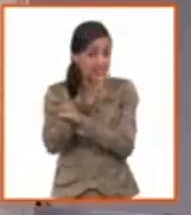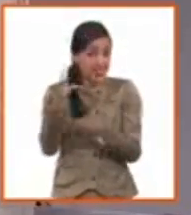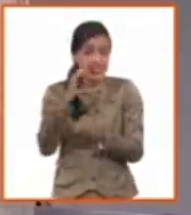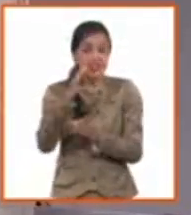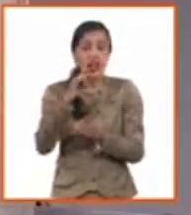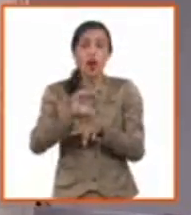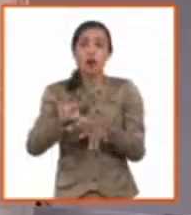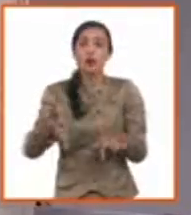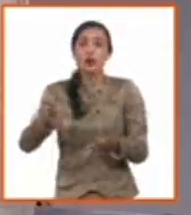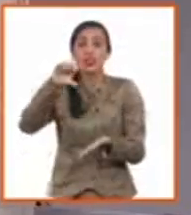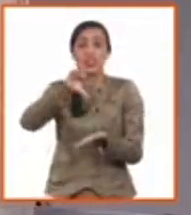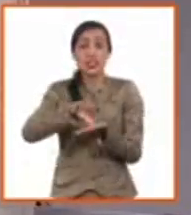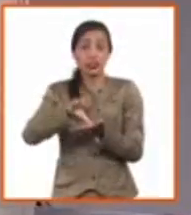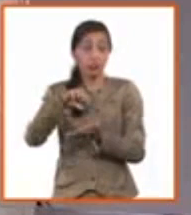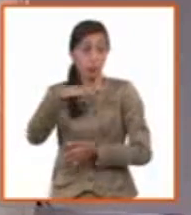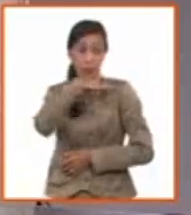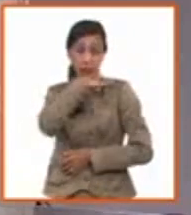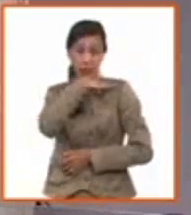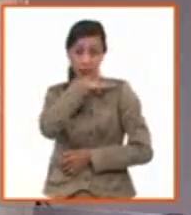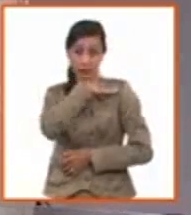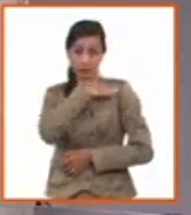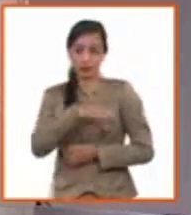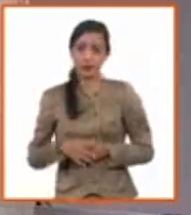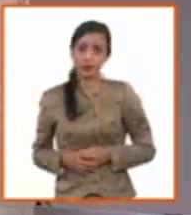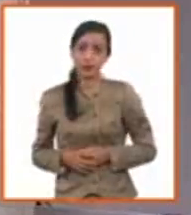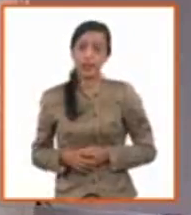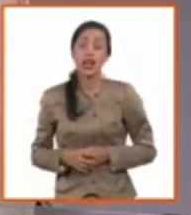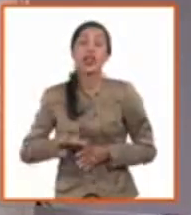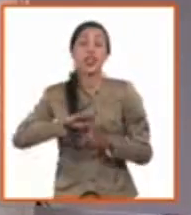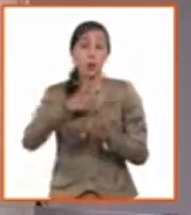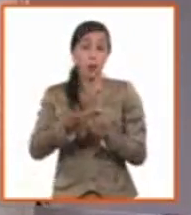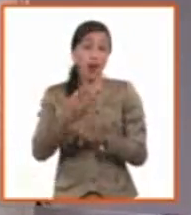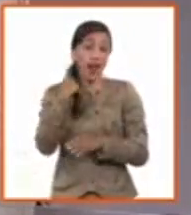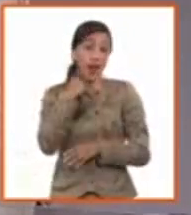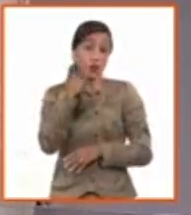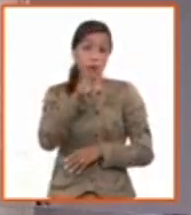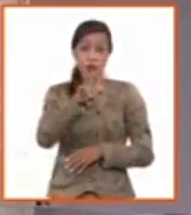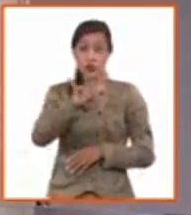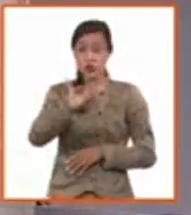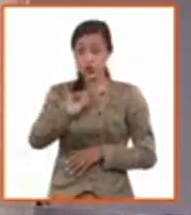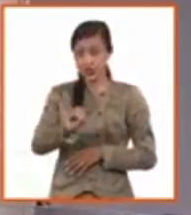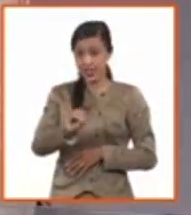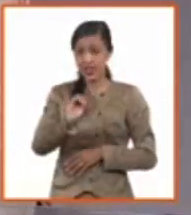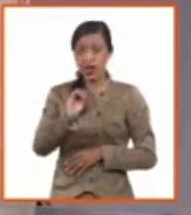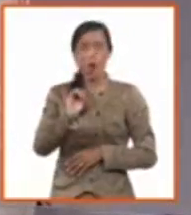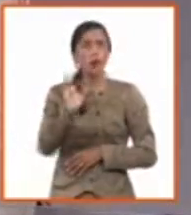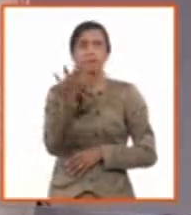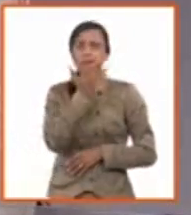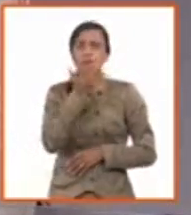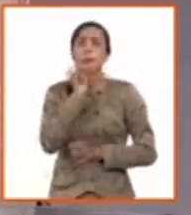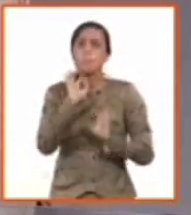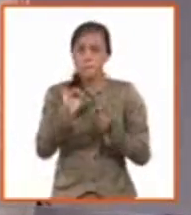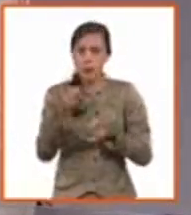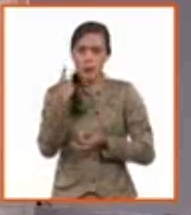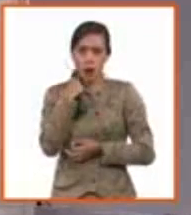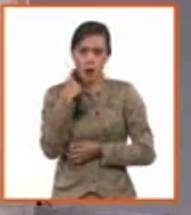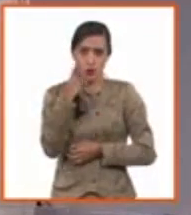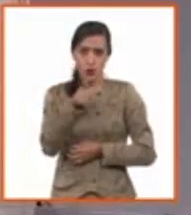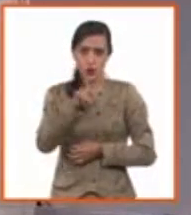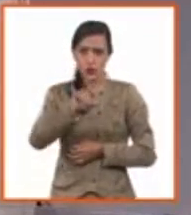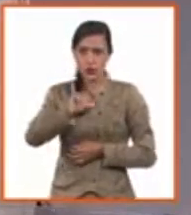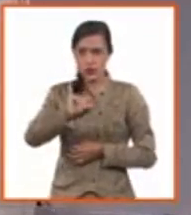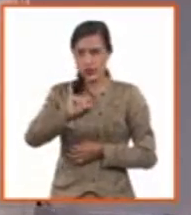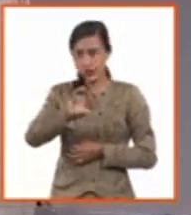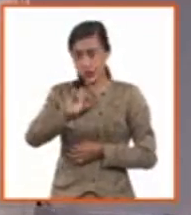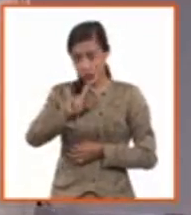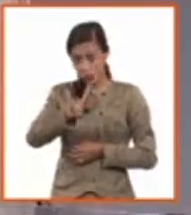en el instituto militar técnico militar en el año 70 se crea en ese mismo año en el 69 se